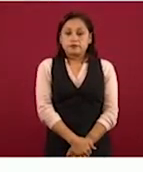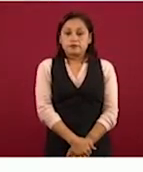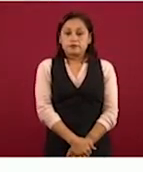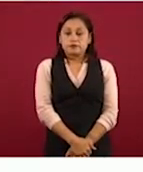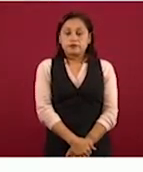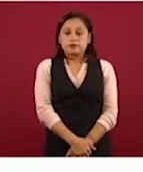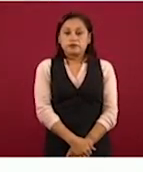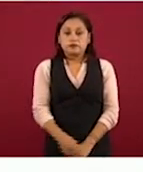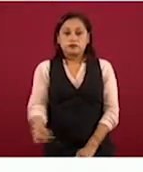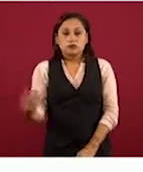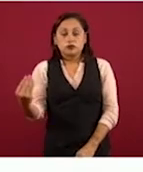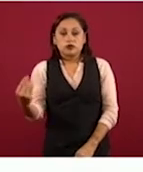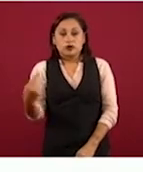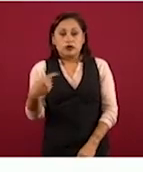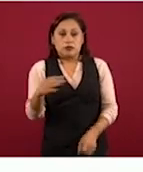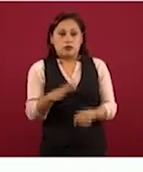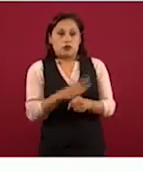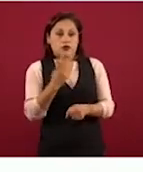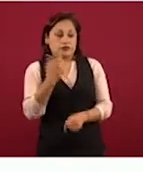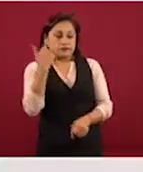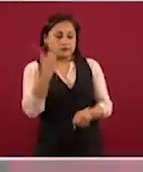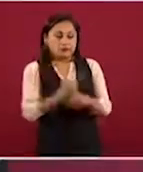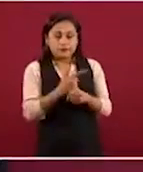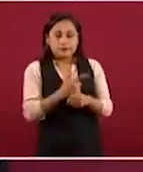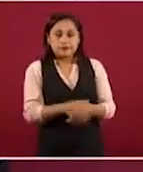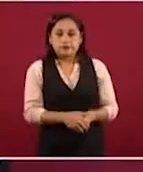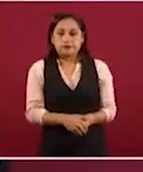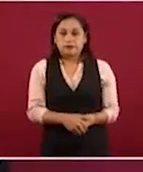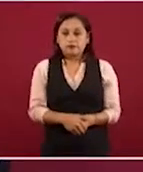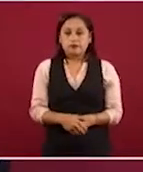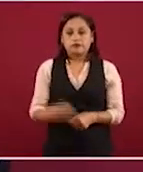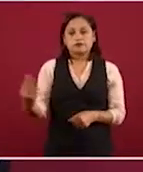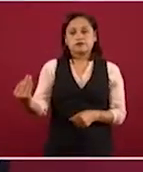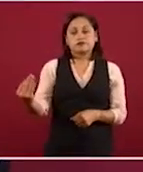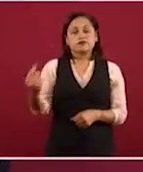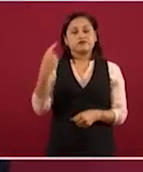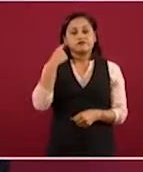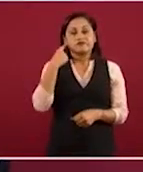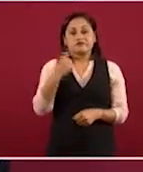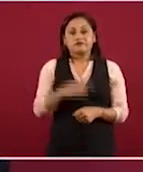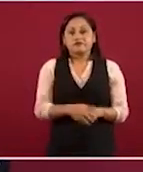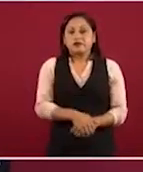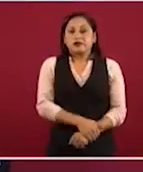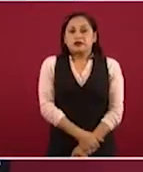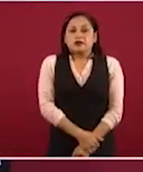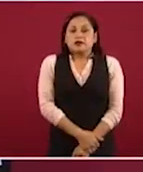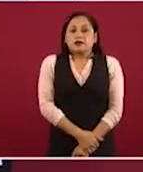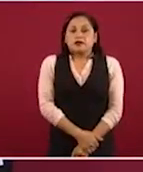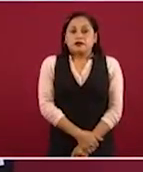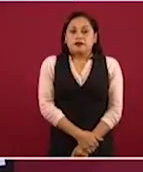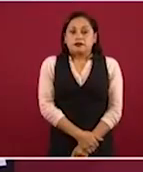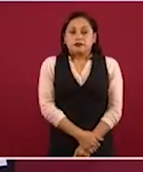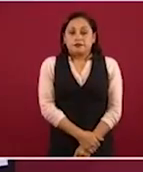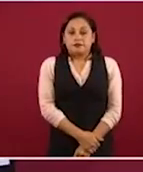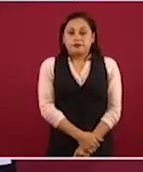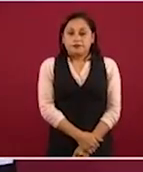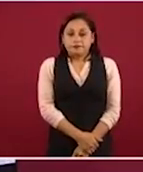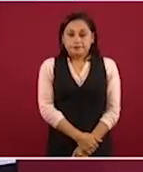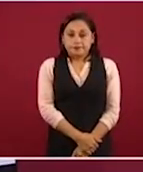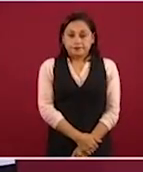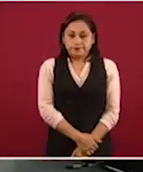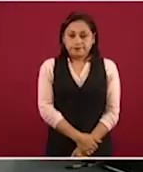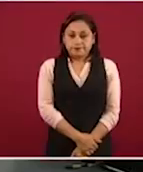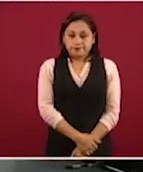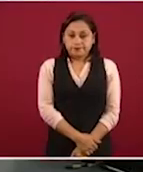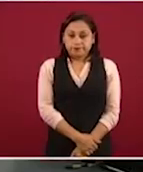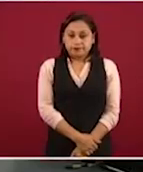Por eso se detectan, precisamente. ¿Y por qué pasan tierra y mama y todos deben de portar hasta los vacíos, los llenos y los vacíos? Tienen que pasar